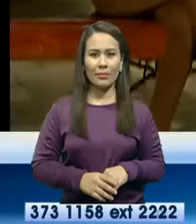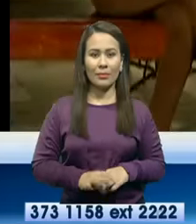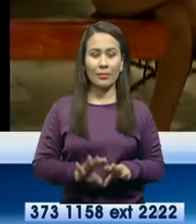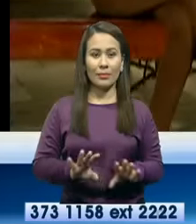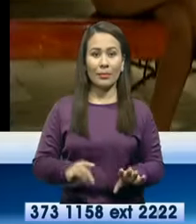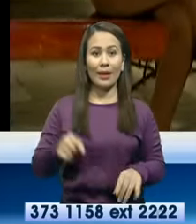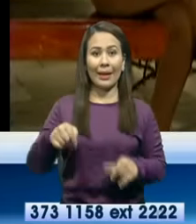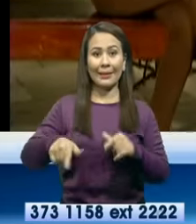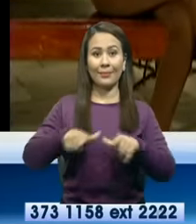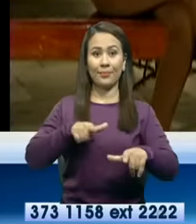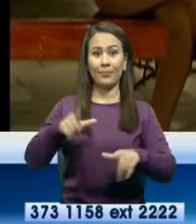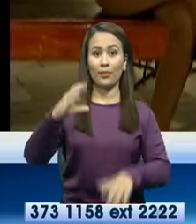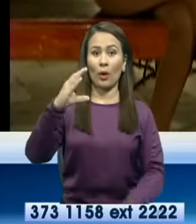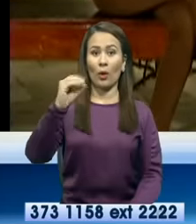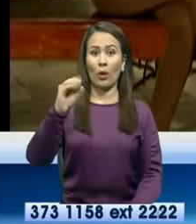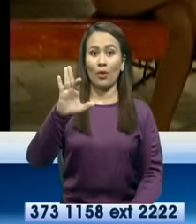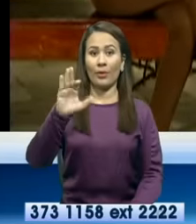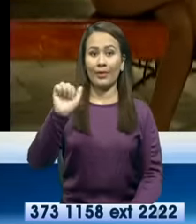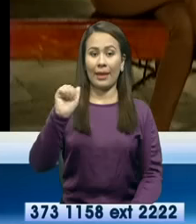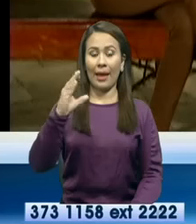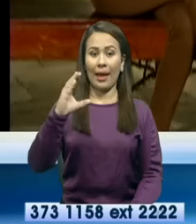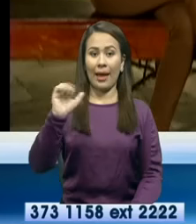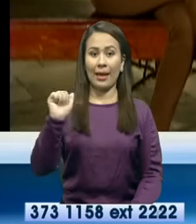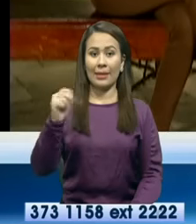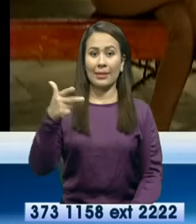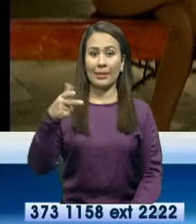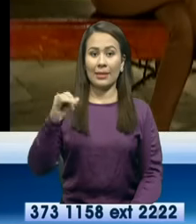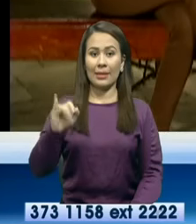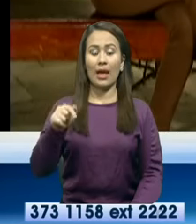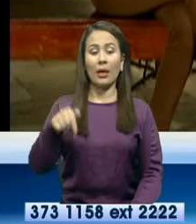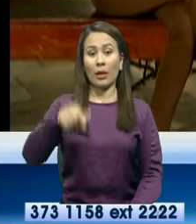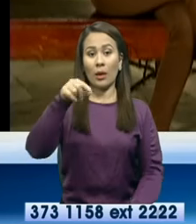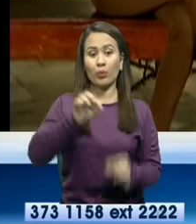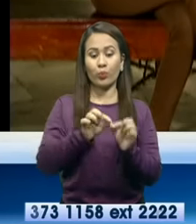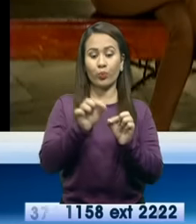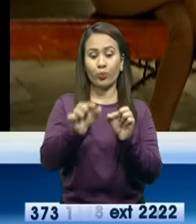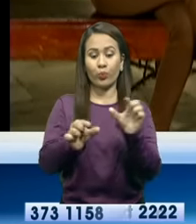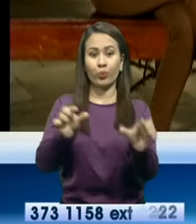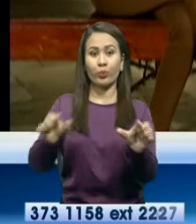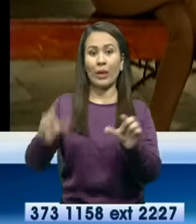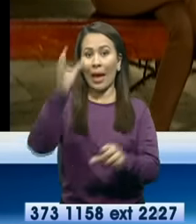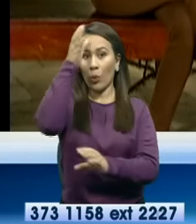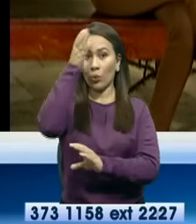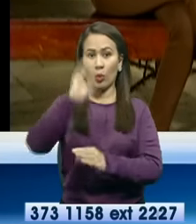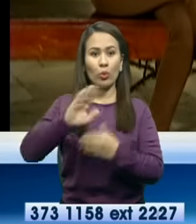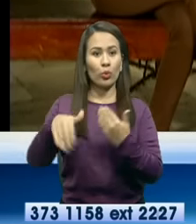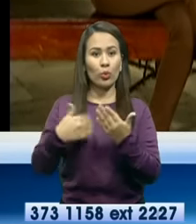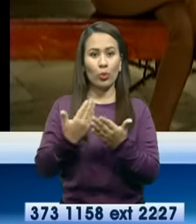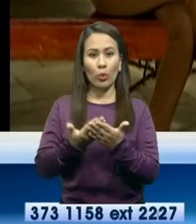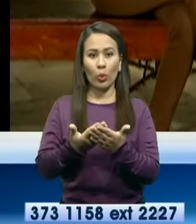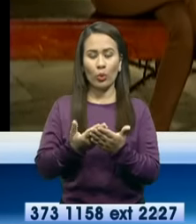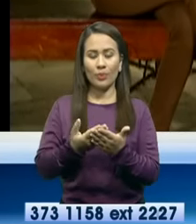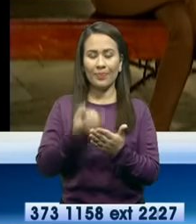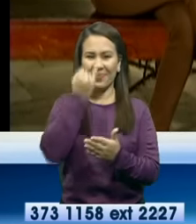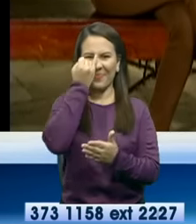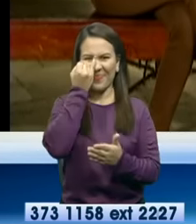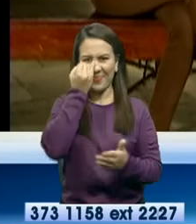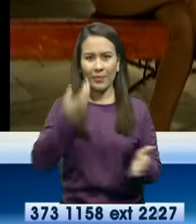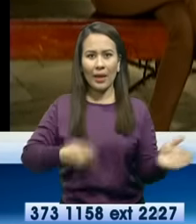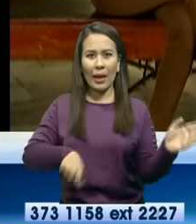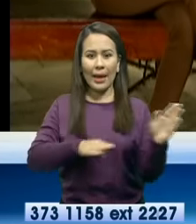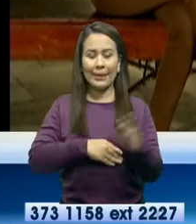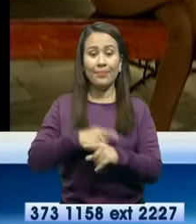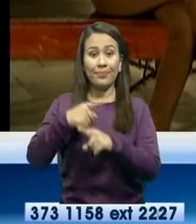Bueno, Cotacachi es un cantón intercultural. Habemos pueblos indígenas, afrodescendientes,